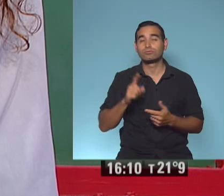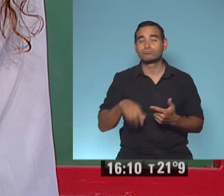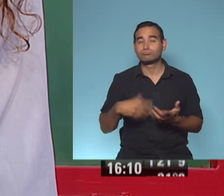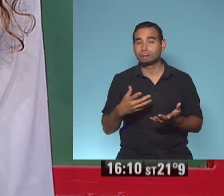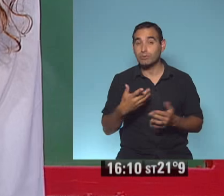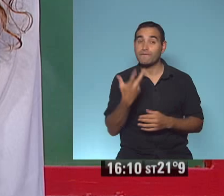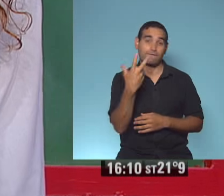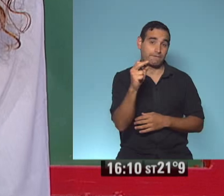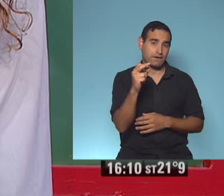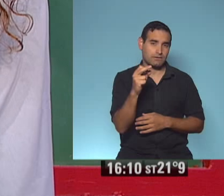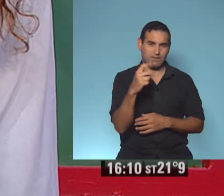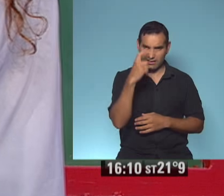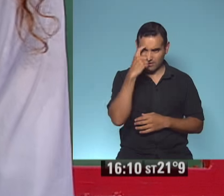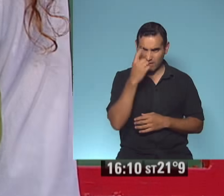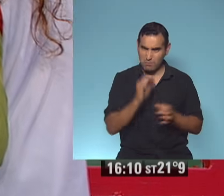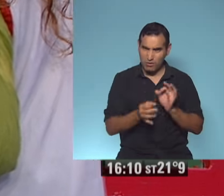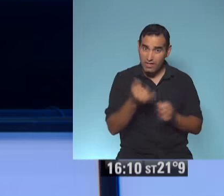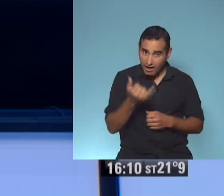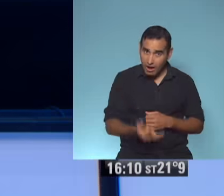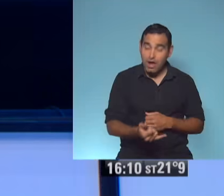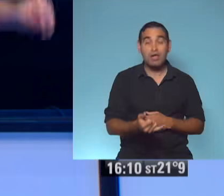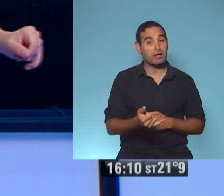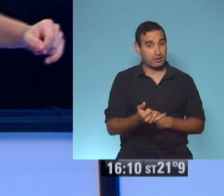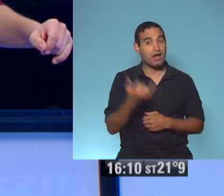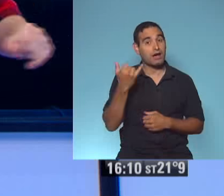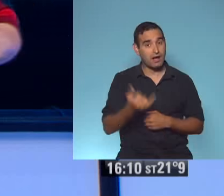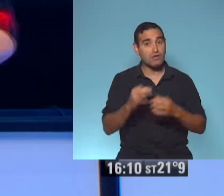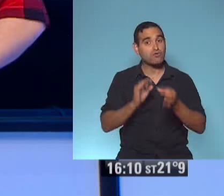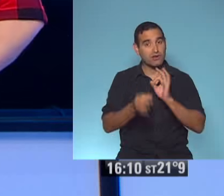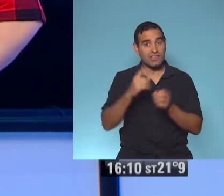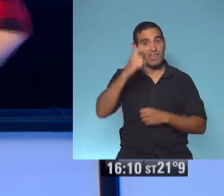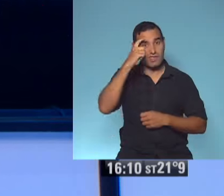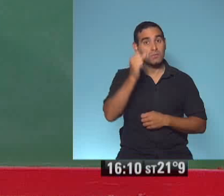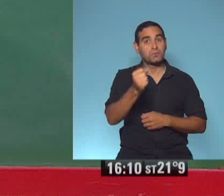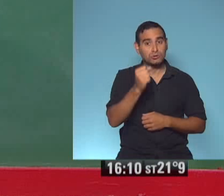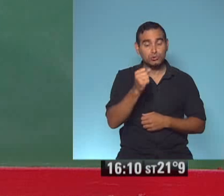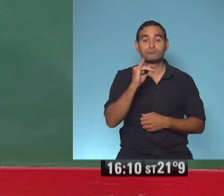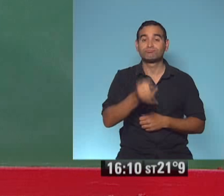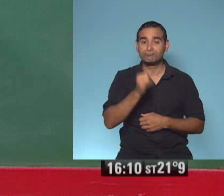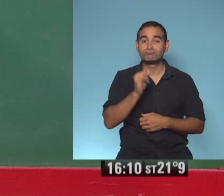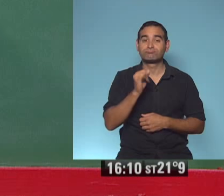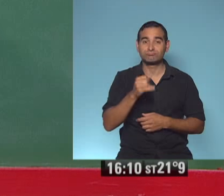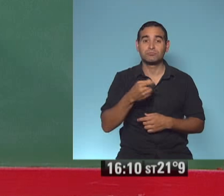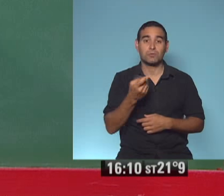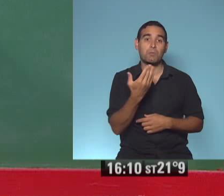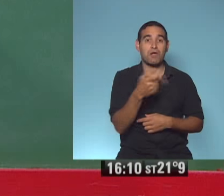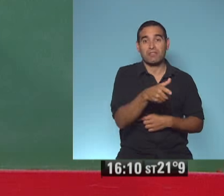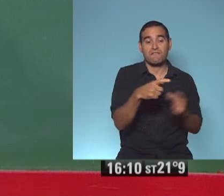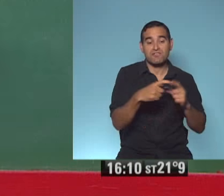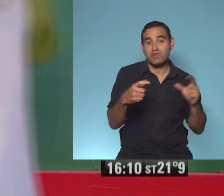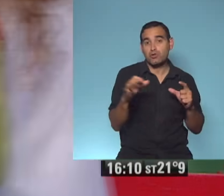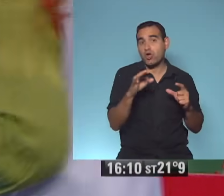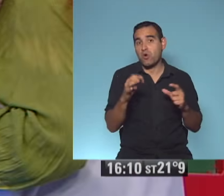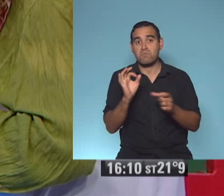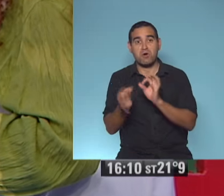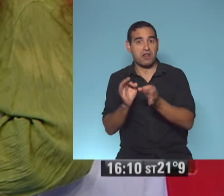El de 20. El de 10 también tiene moneda ahora, ¿eh? Así que también la podemos agregar. Moneda de 10. Tenemos dos opciones. Podemos usar